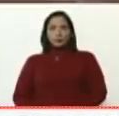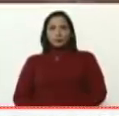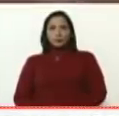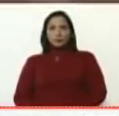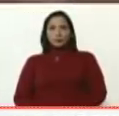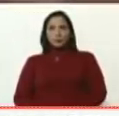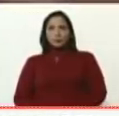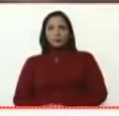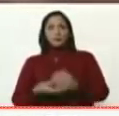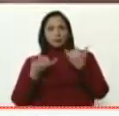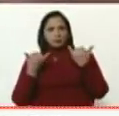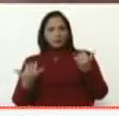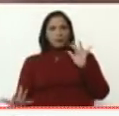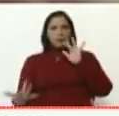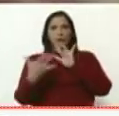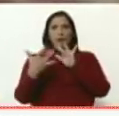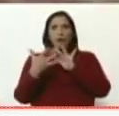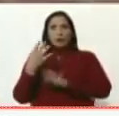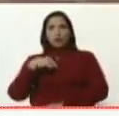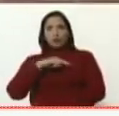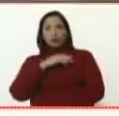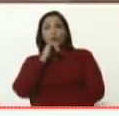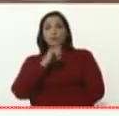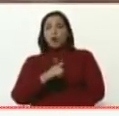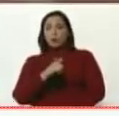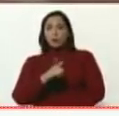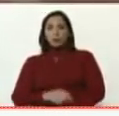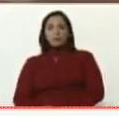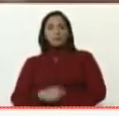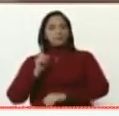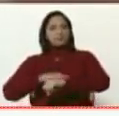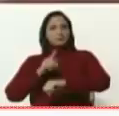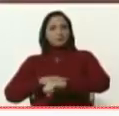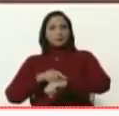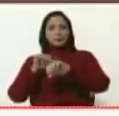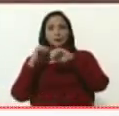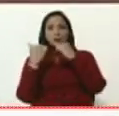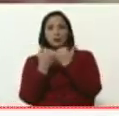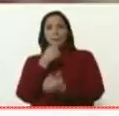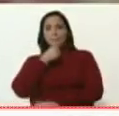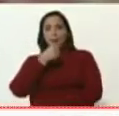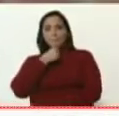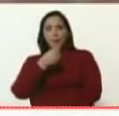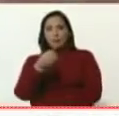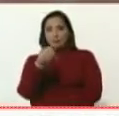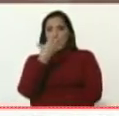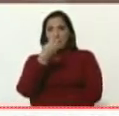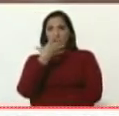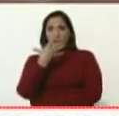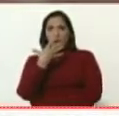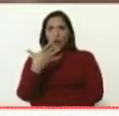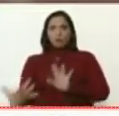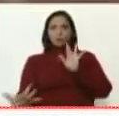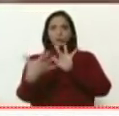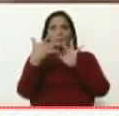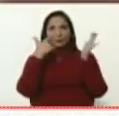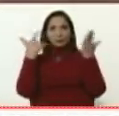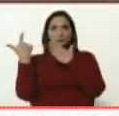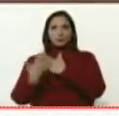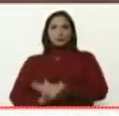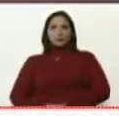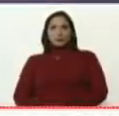A esta hora, luego veremos este recorrido. Información de último minuto en la sala de prensa Simón Bolívar del Palacio de Miraflores. Nos conectamos en vivo.